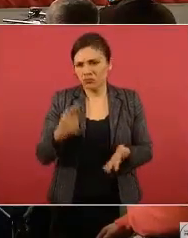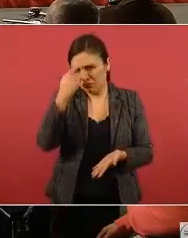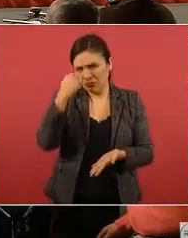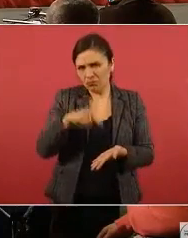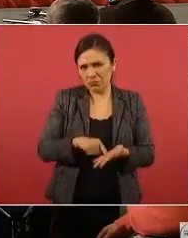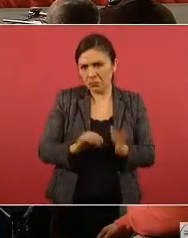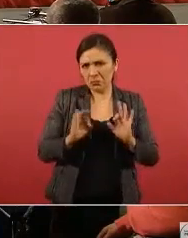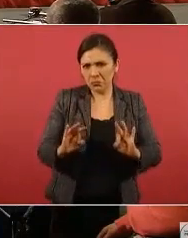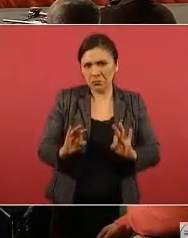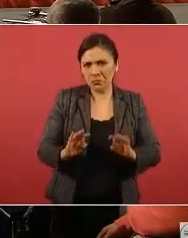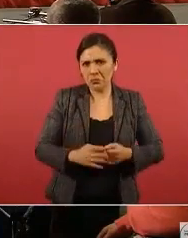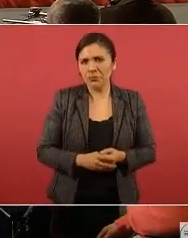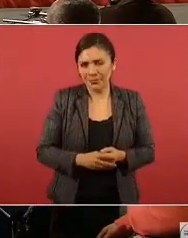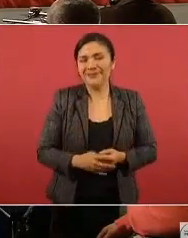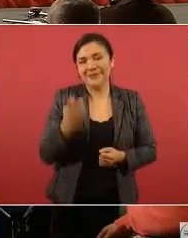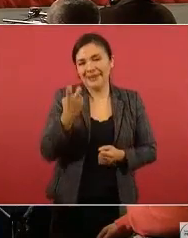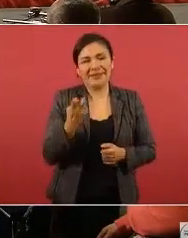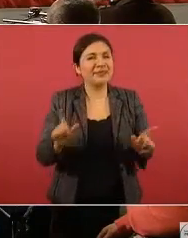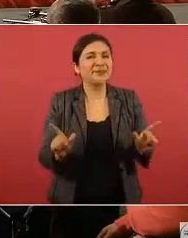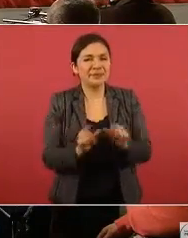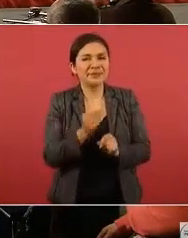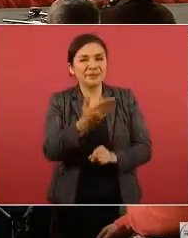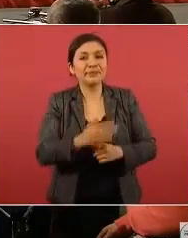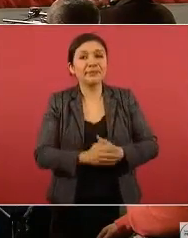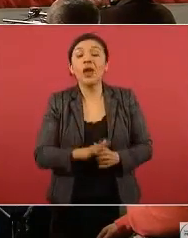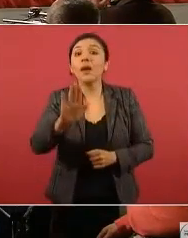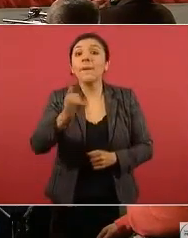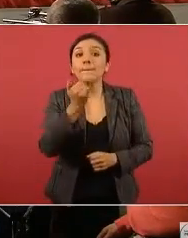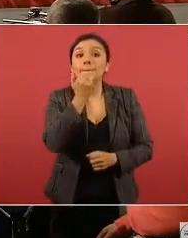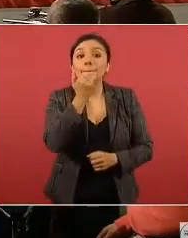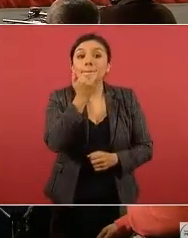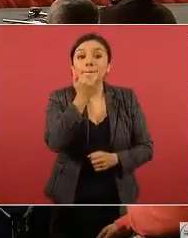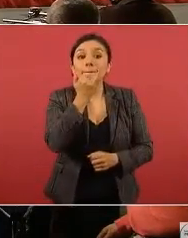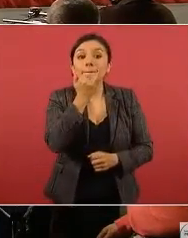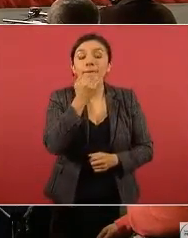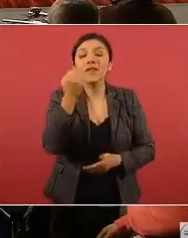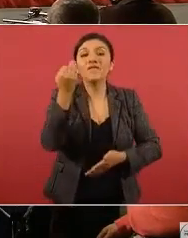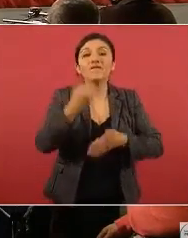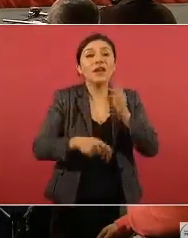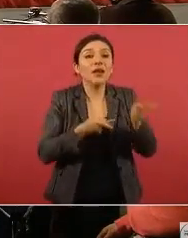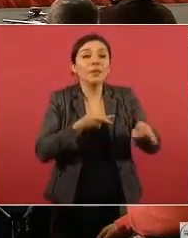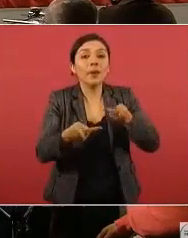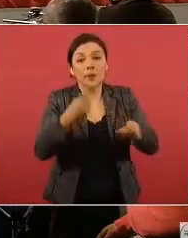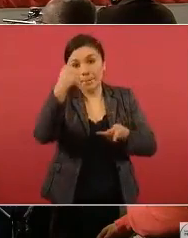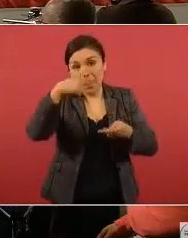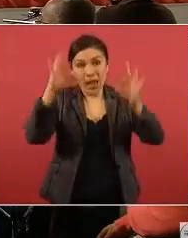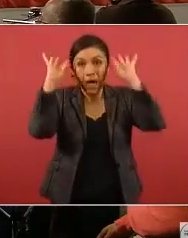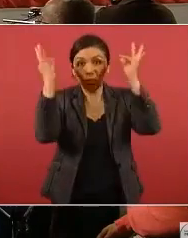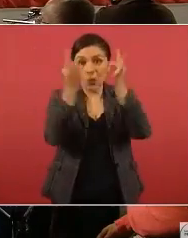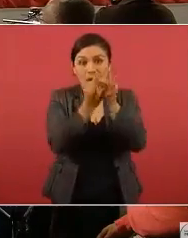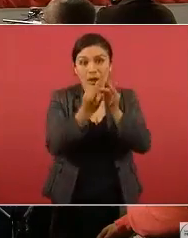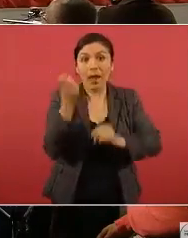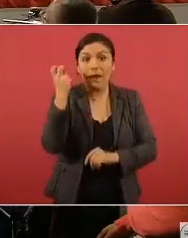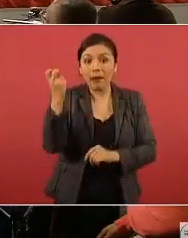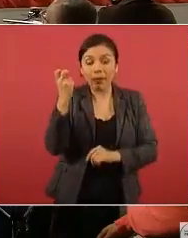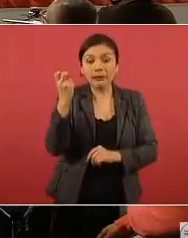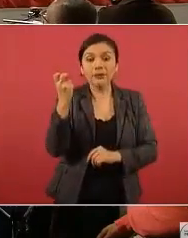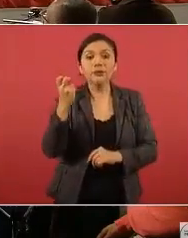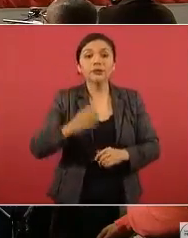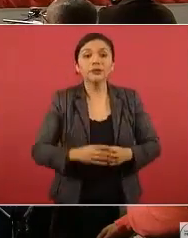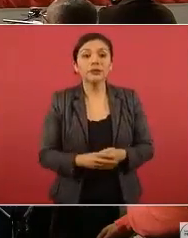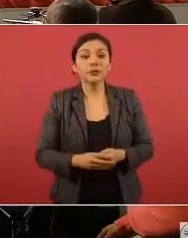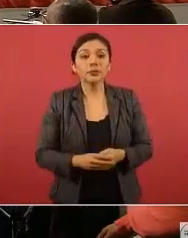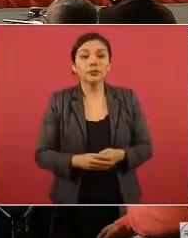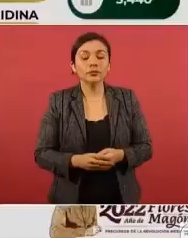y ese estado es eficiente ah no perdón es la estrategia de aduanas perdón aquí desde